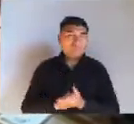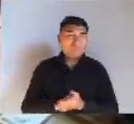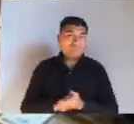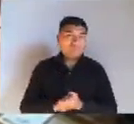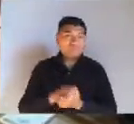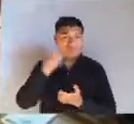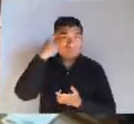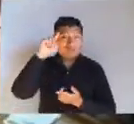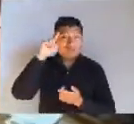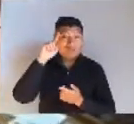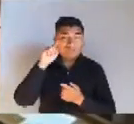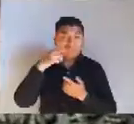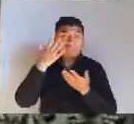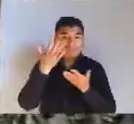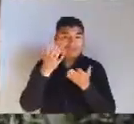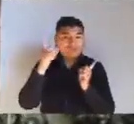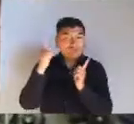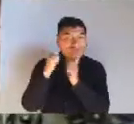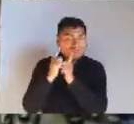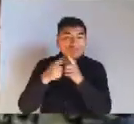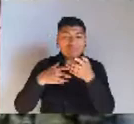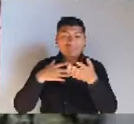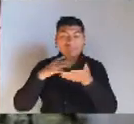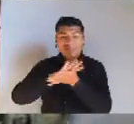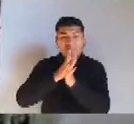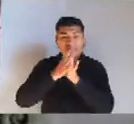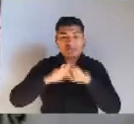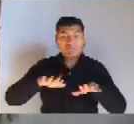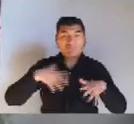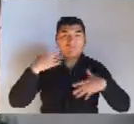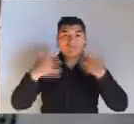para encontrar la paz, la felicidad.